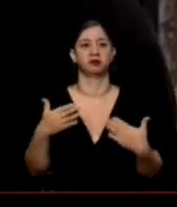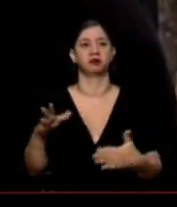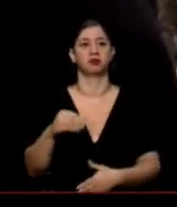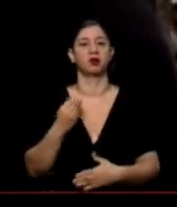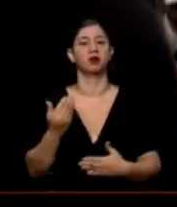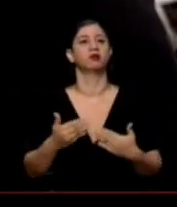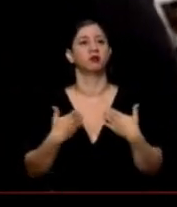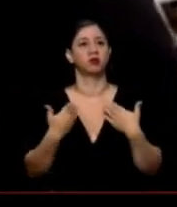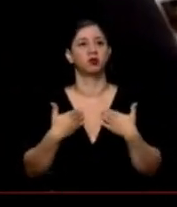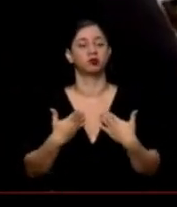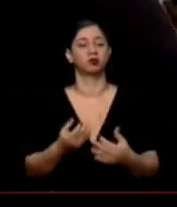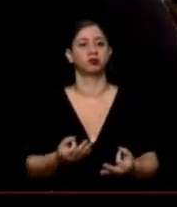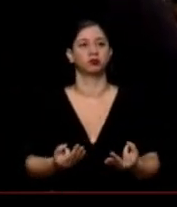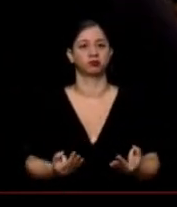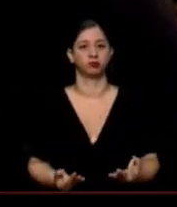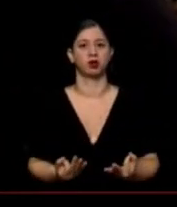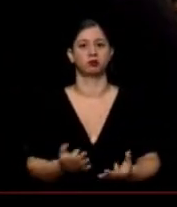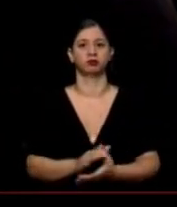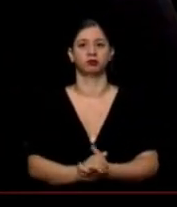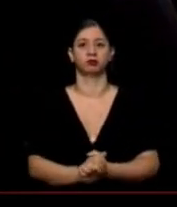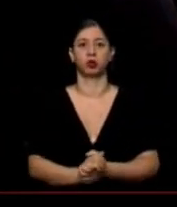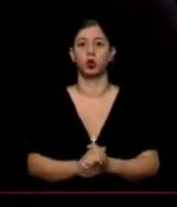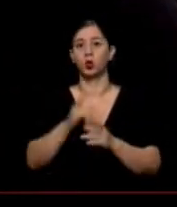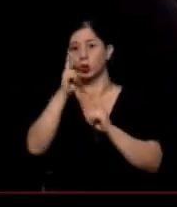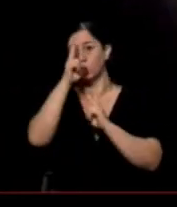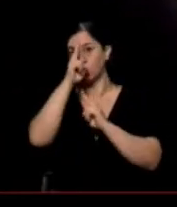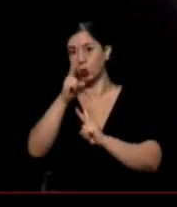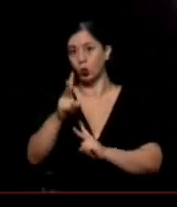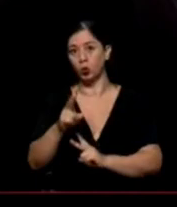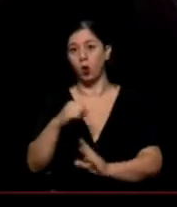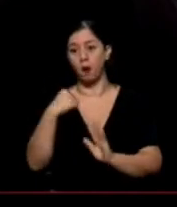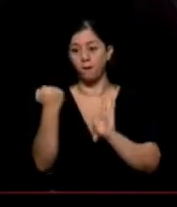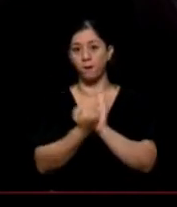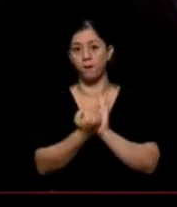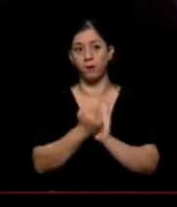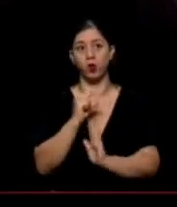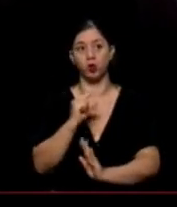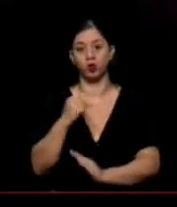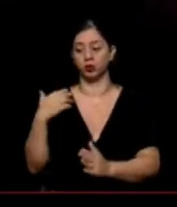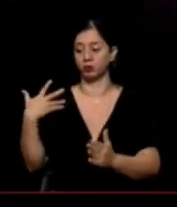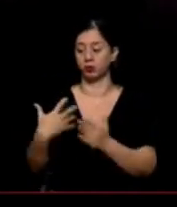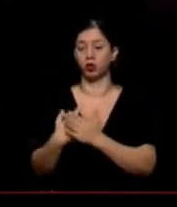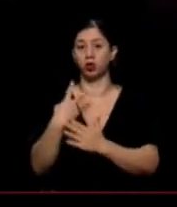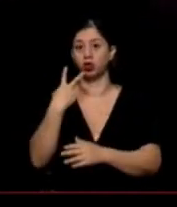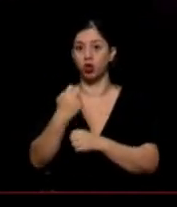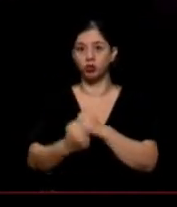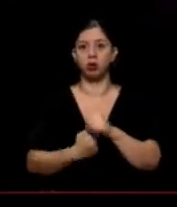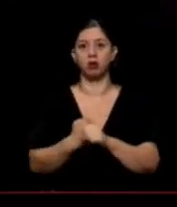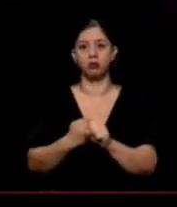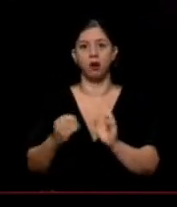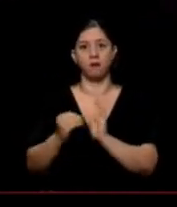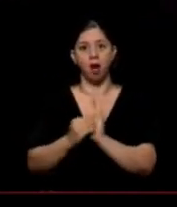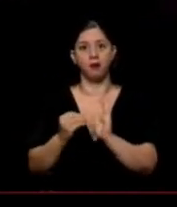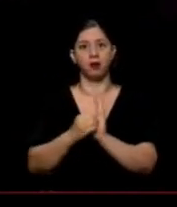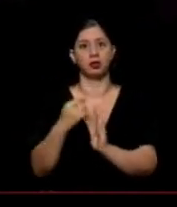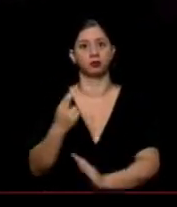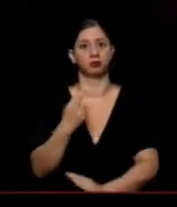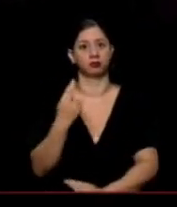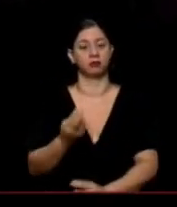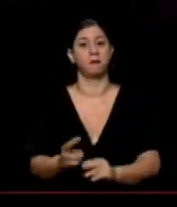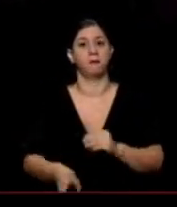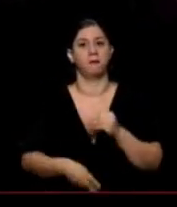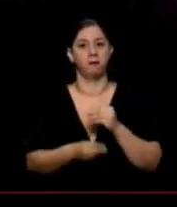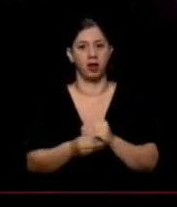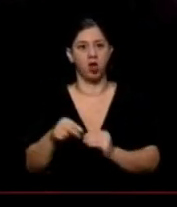muy contentos con los resultados. Este es un gran honor que pocas marcas han logrado, 2 años consecutivos en el lugar más exclusivo, pero adicional a